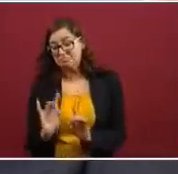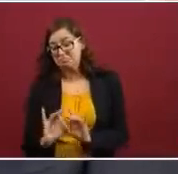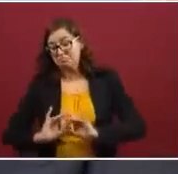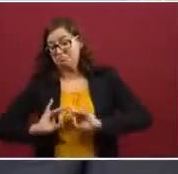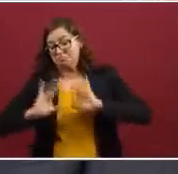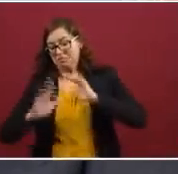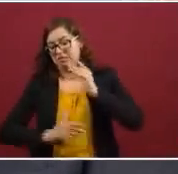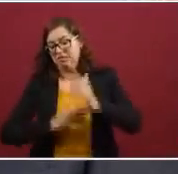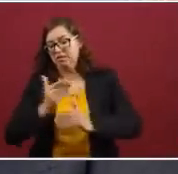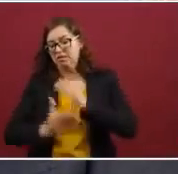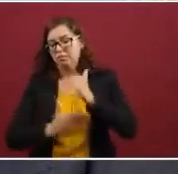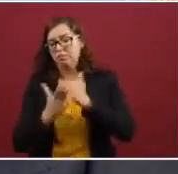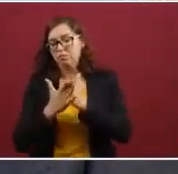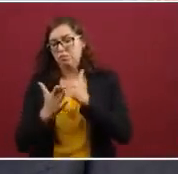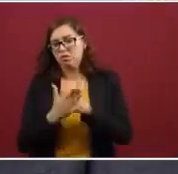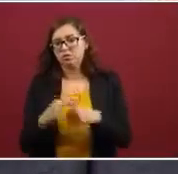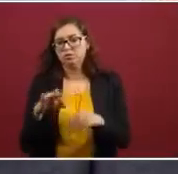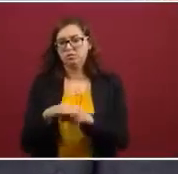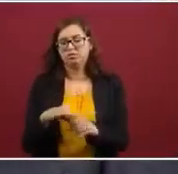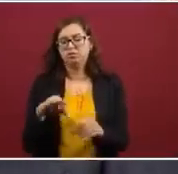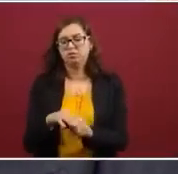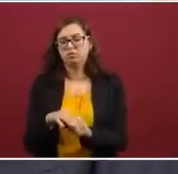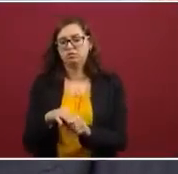suceder en las elecciones